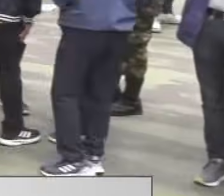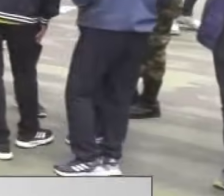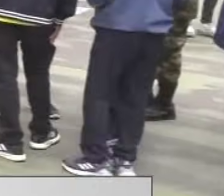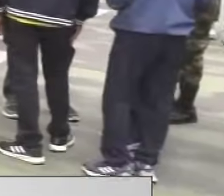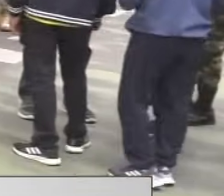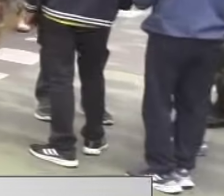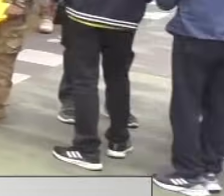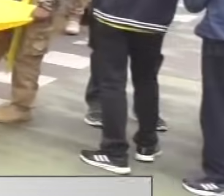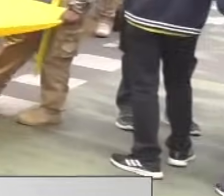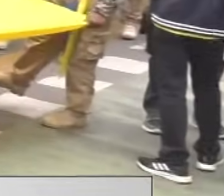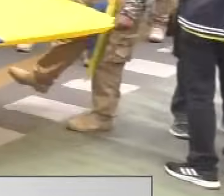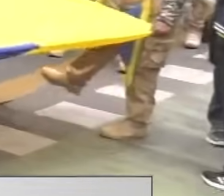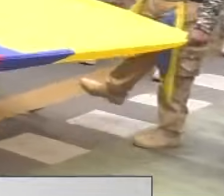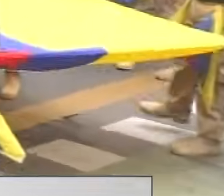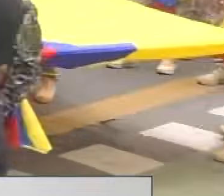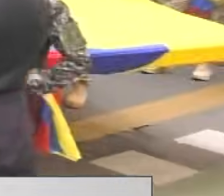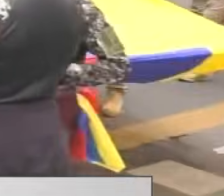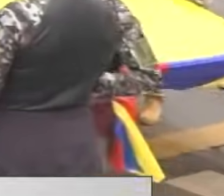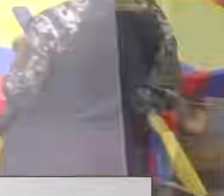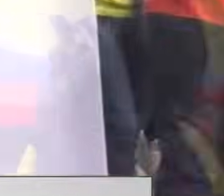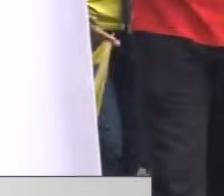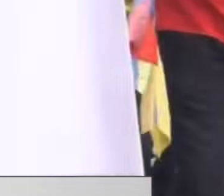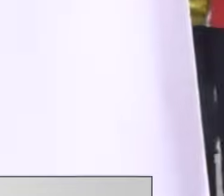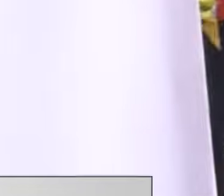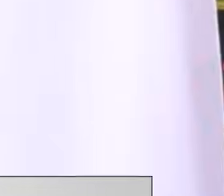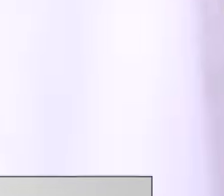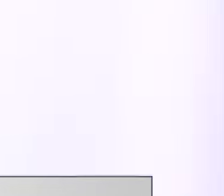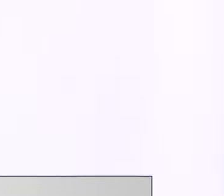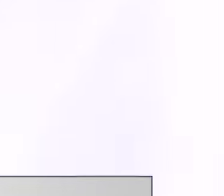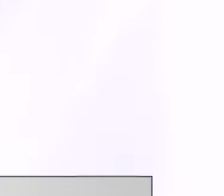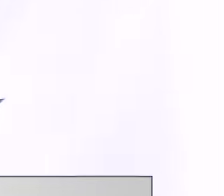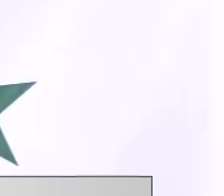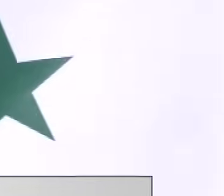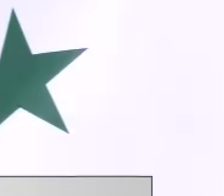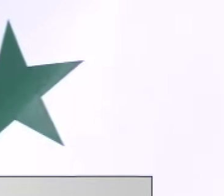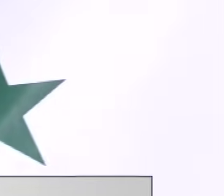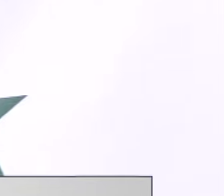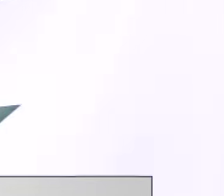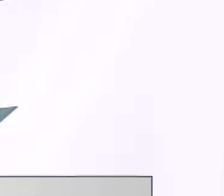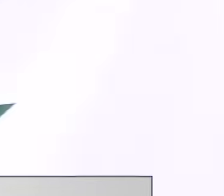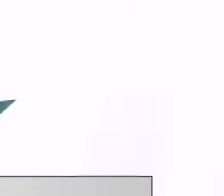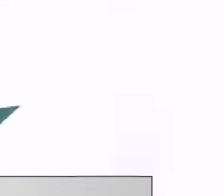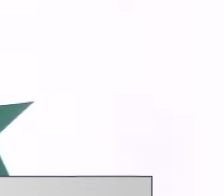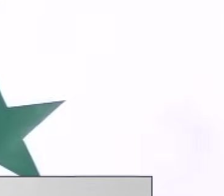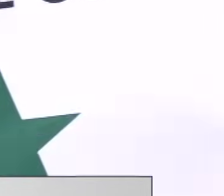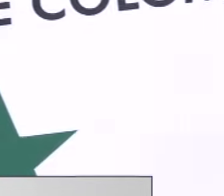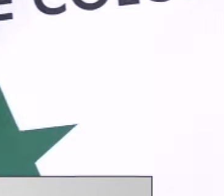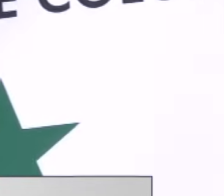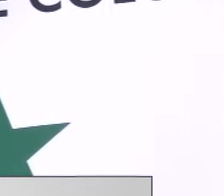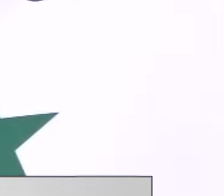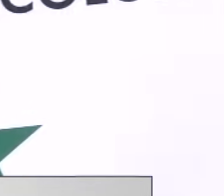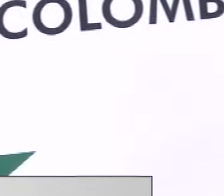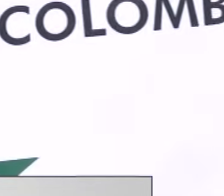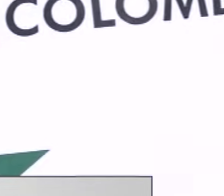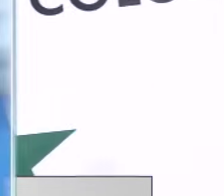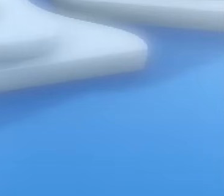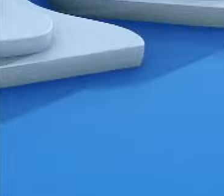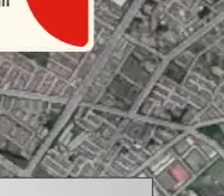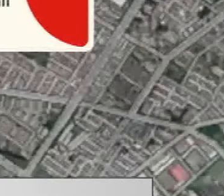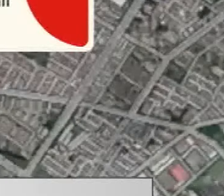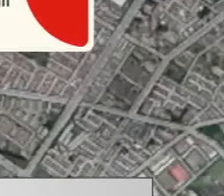Opositores al gobierno Petro marchan desde el Parque Nacional hasta la Plaza de Bolívar. Hay afectaciones en tránsito en